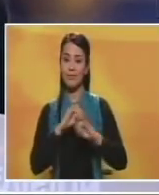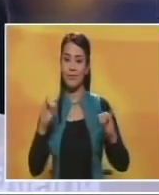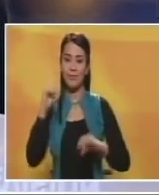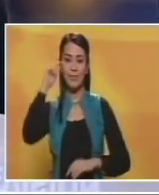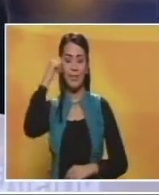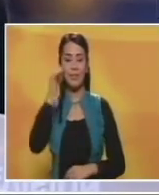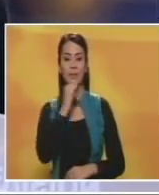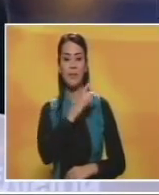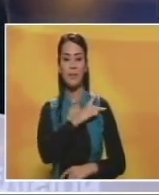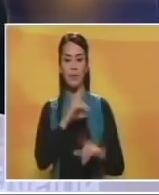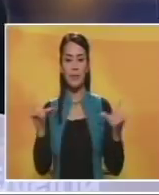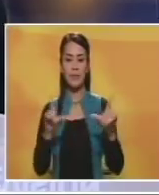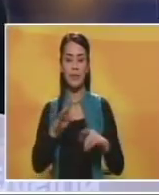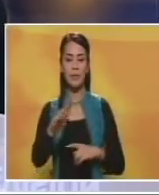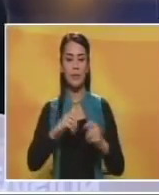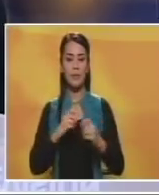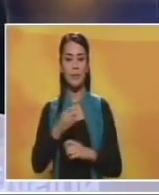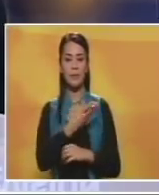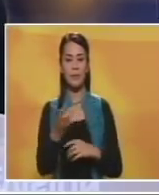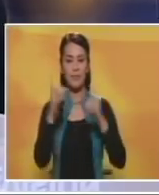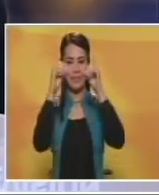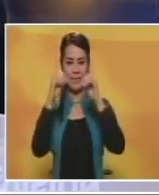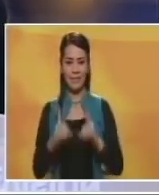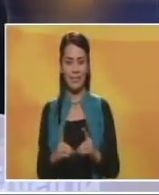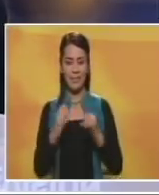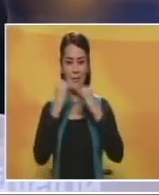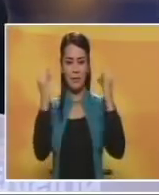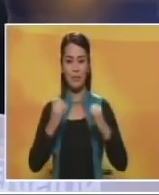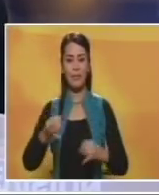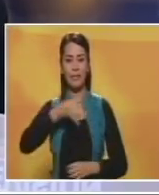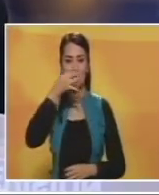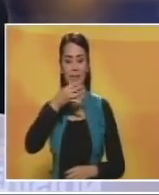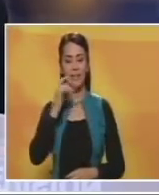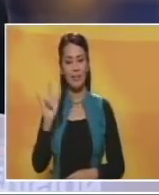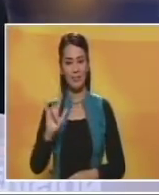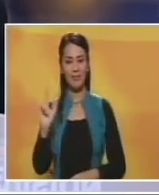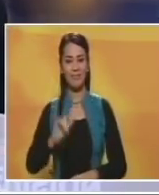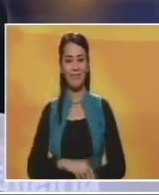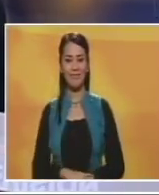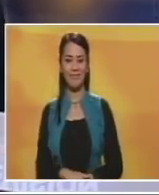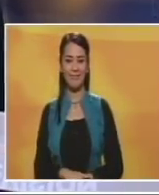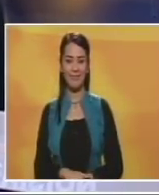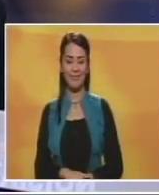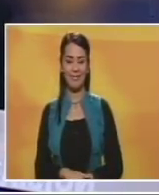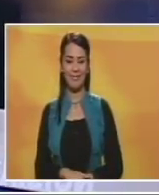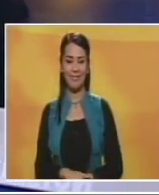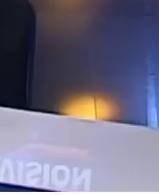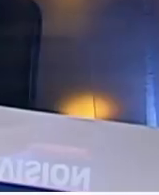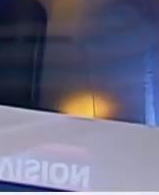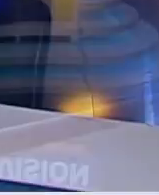presente emisión de Noticiero Venevisión. Recuerden, Noticiero Venevisión, Canal 4 reporta. Ustedes deciden. A todos, buenas tardes.